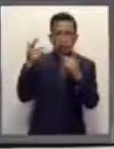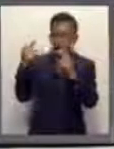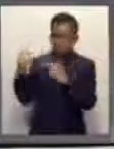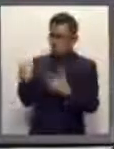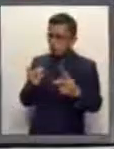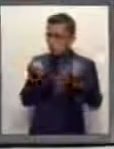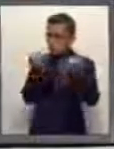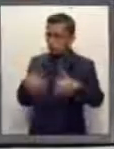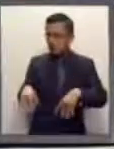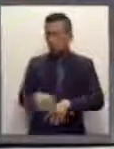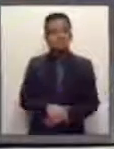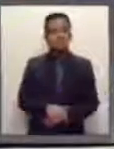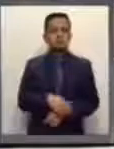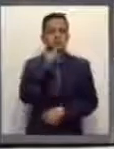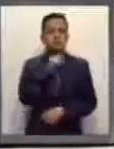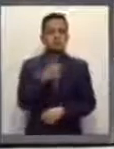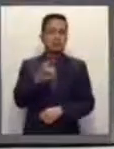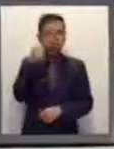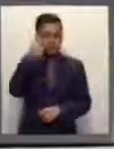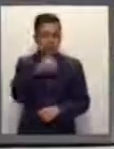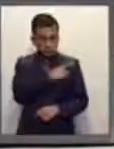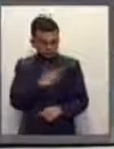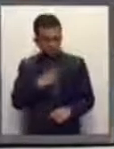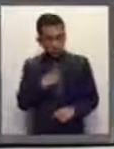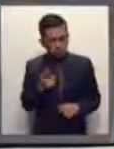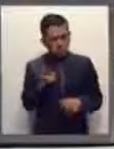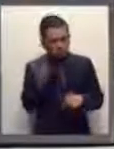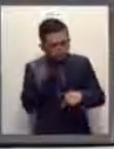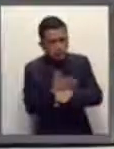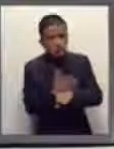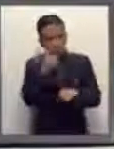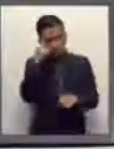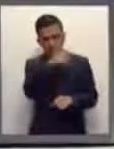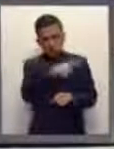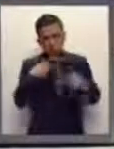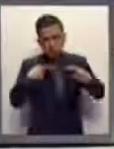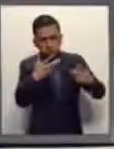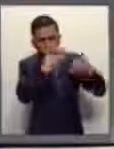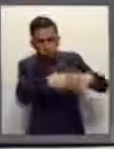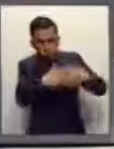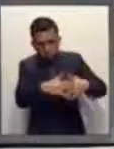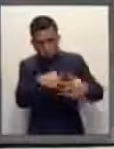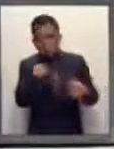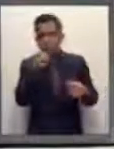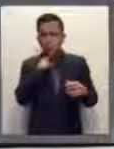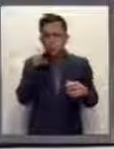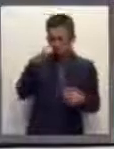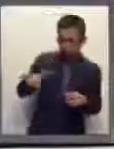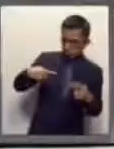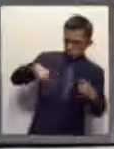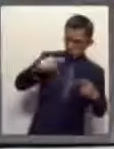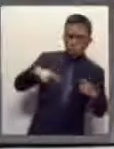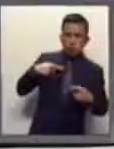de competencia se traslada en costos de castigo a los productores y altos costos de alimentos a todos los consumidores que